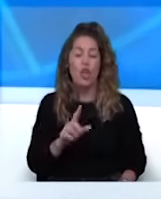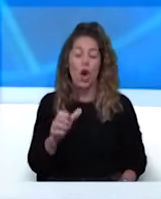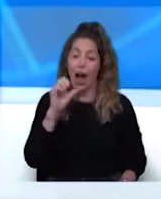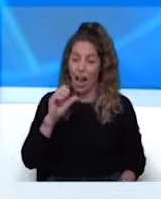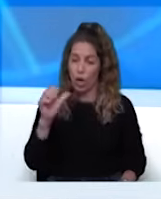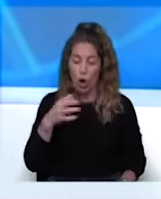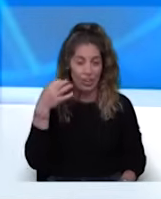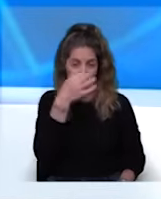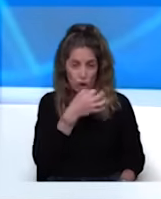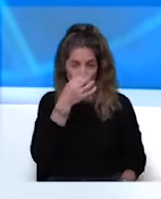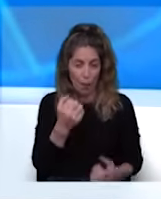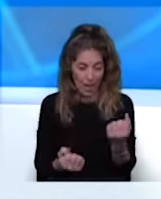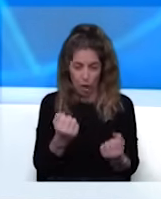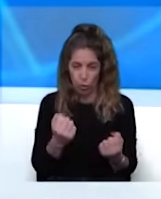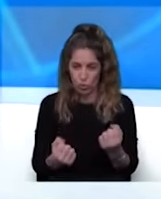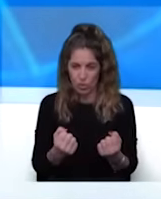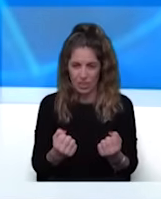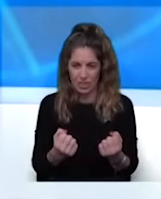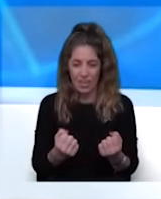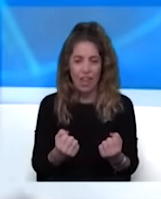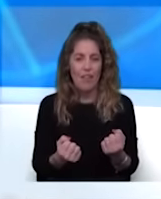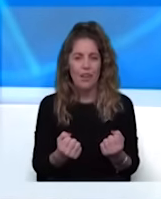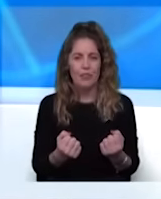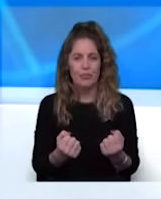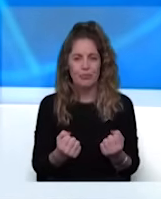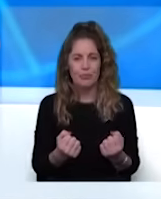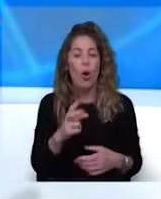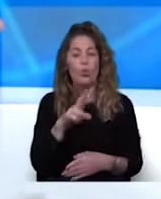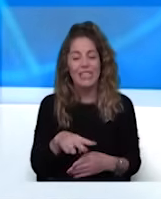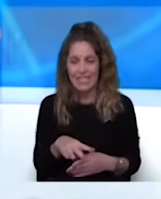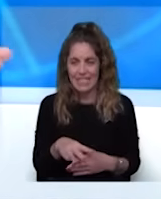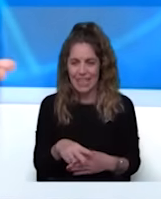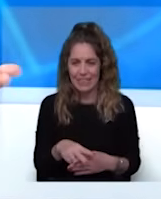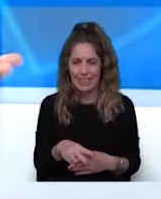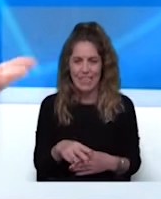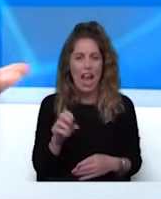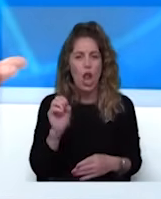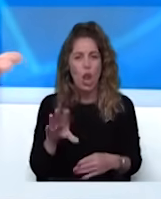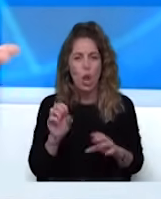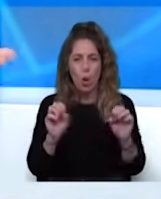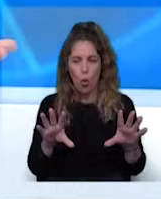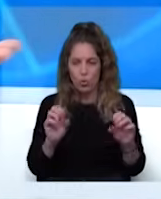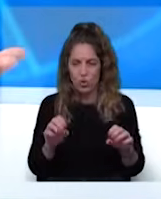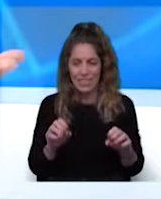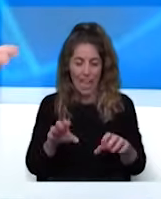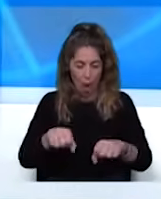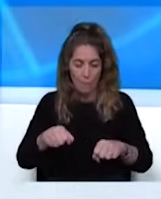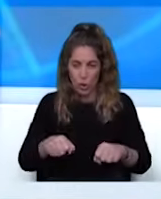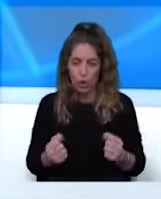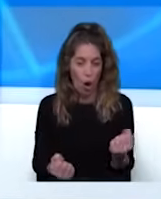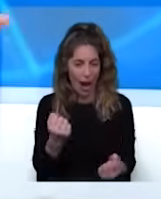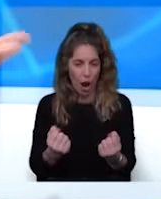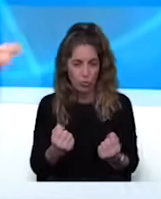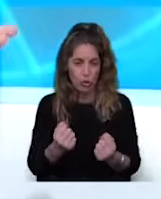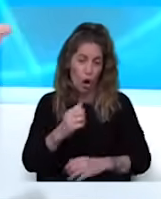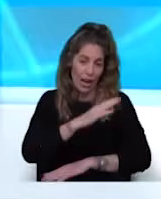alcohol ni drogas para conducir vehículos utilizar las luces encendidas tanto en motos como en autos o